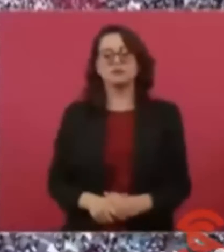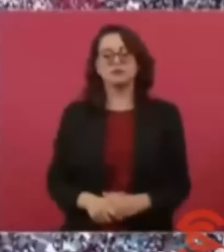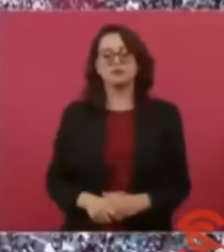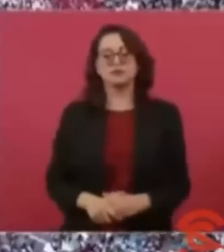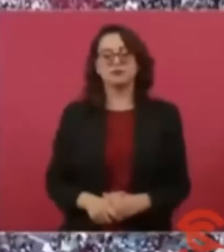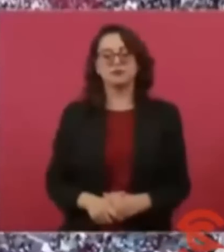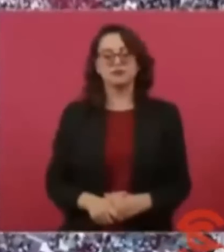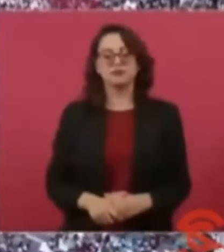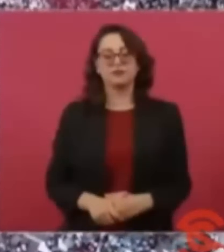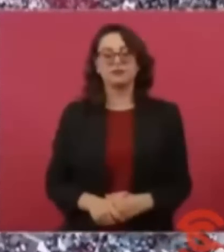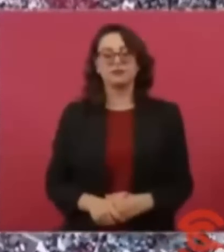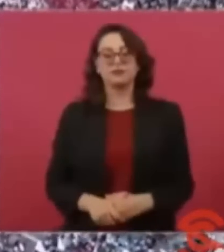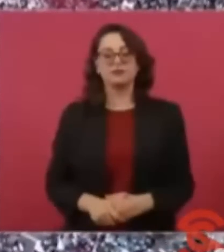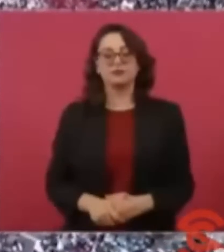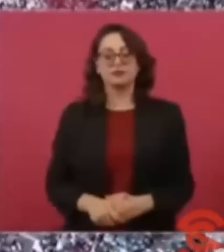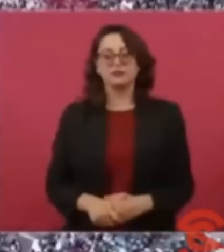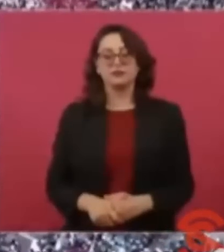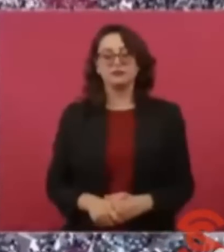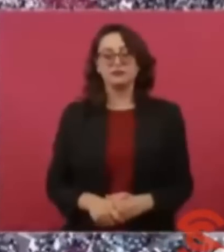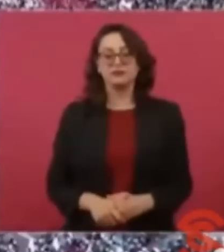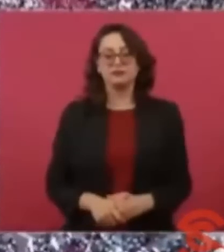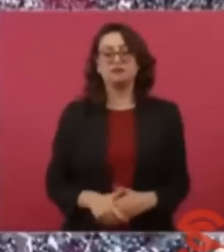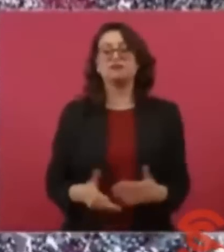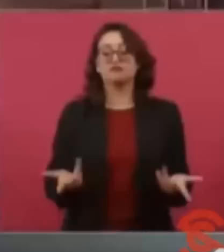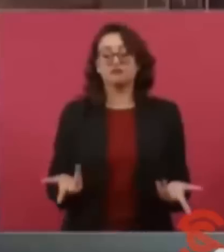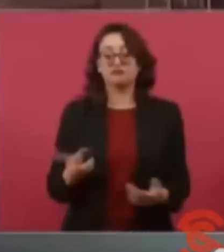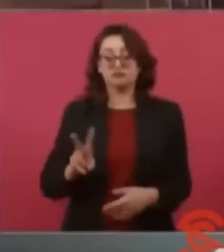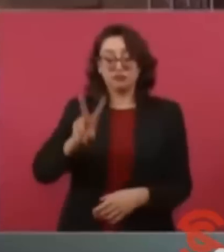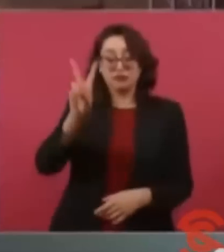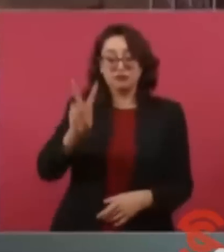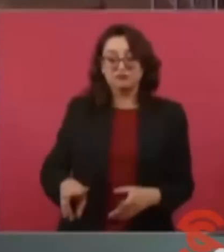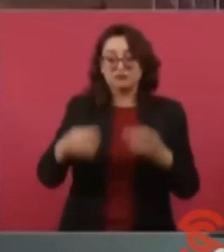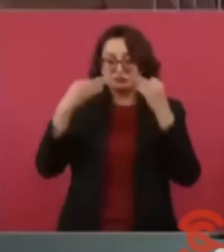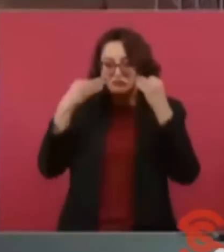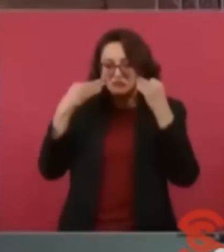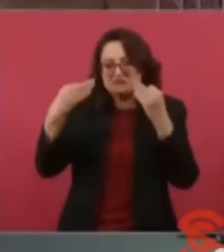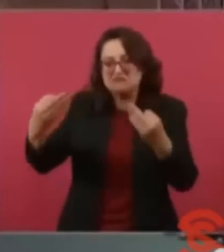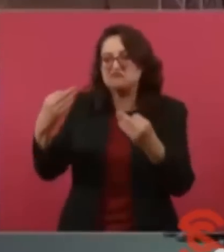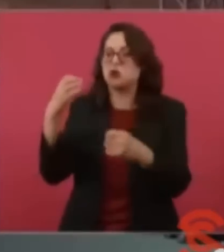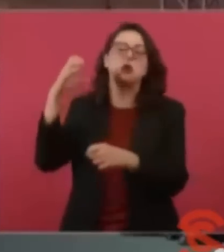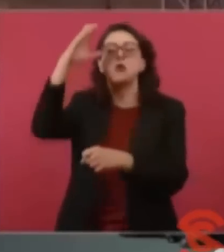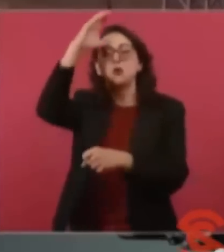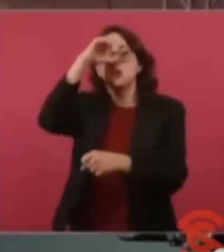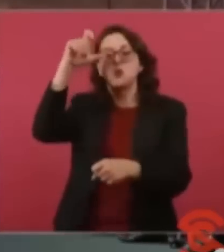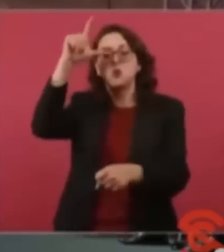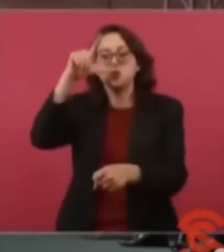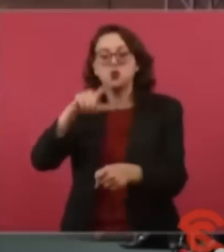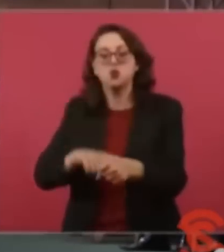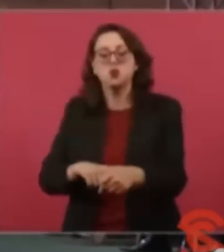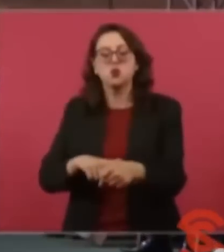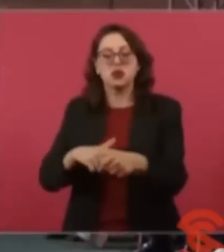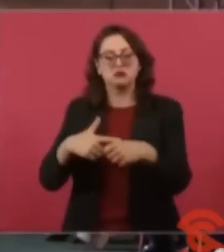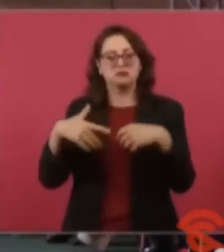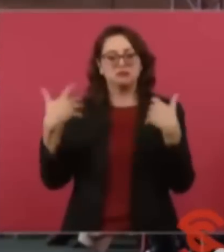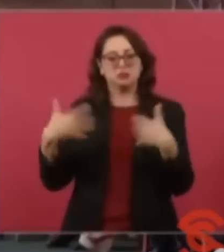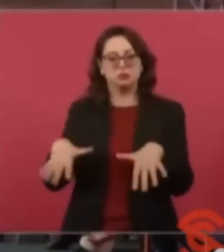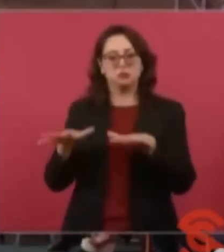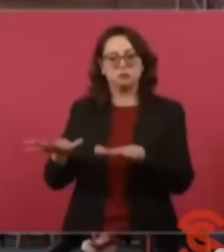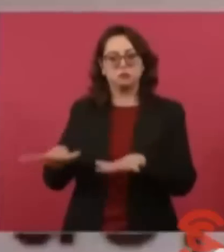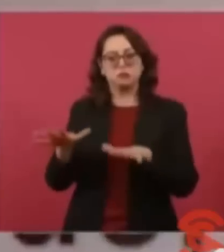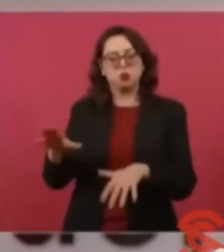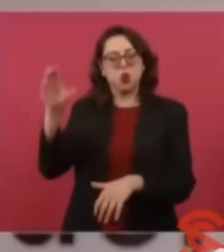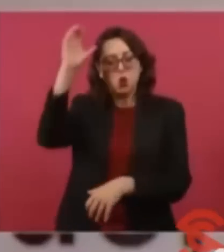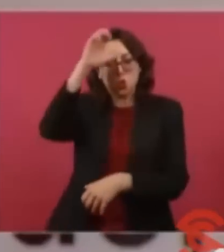Y de ello son prueba grandes culturas, como la cultura madre, la